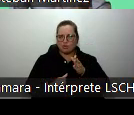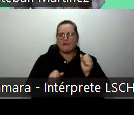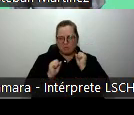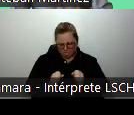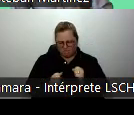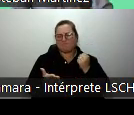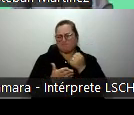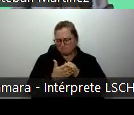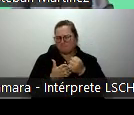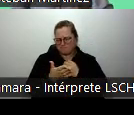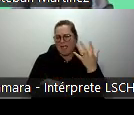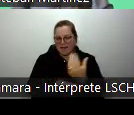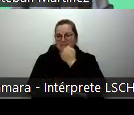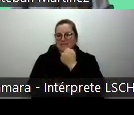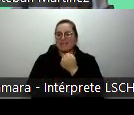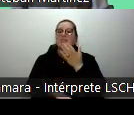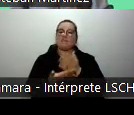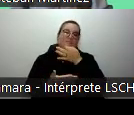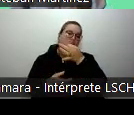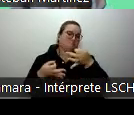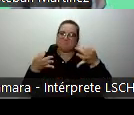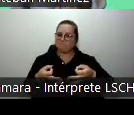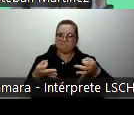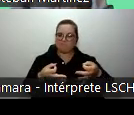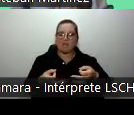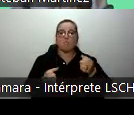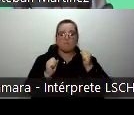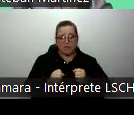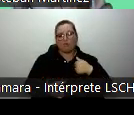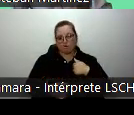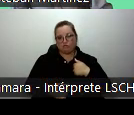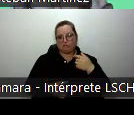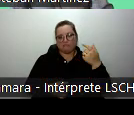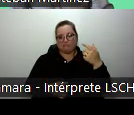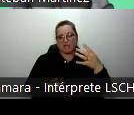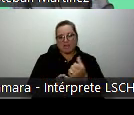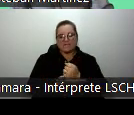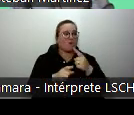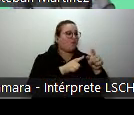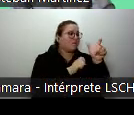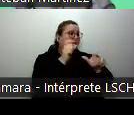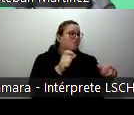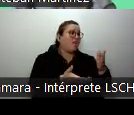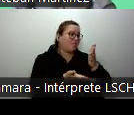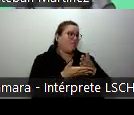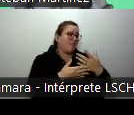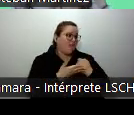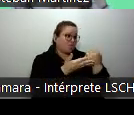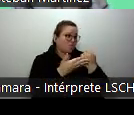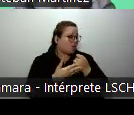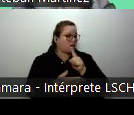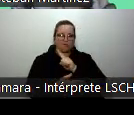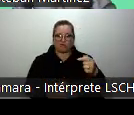puedo tiene que ser realista tiene que estar dentro de tus posibilidades no pueden ser metas que dependan de otras personas por ejemplo no tiene que depender de